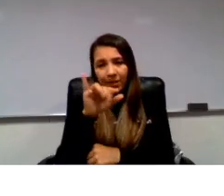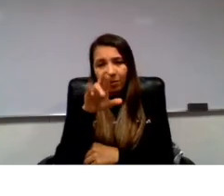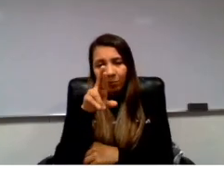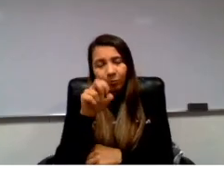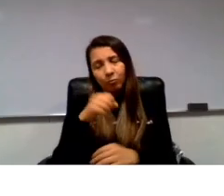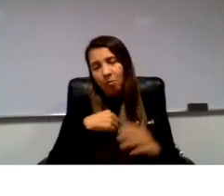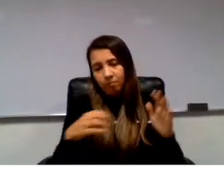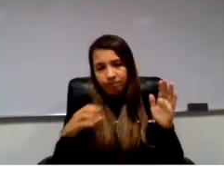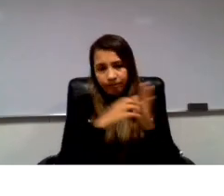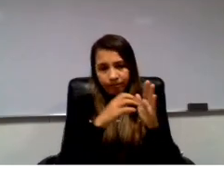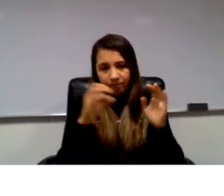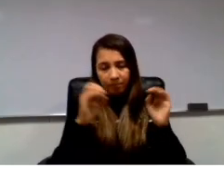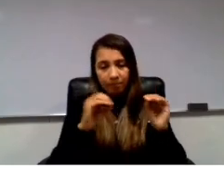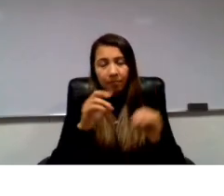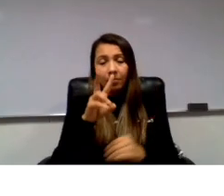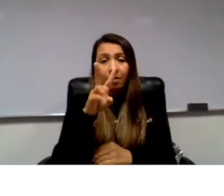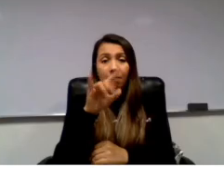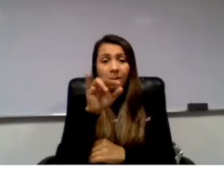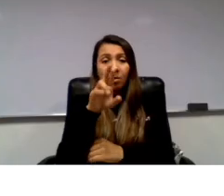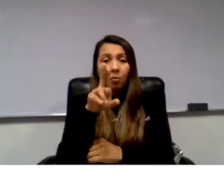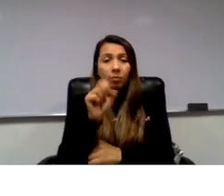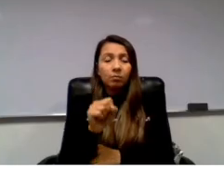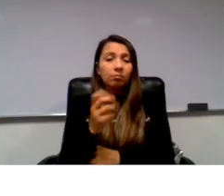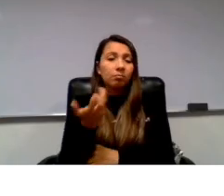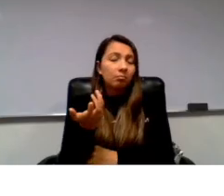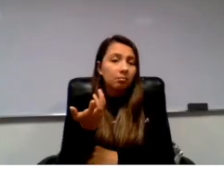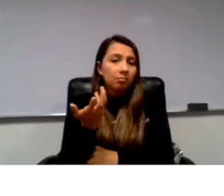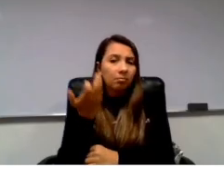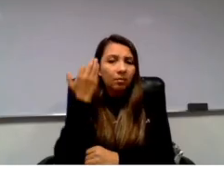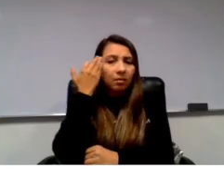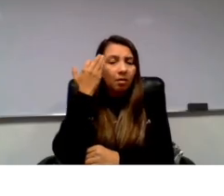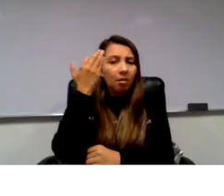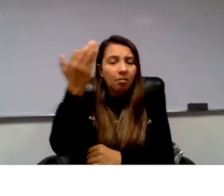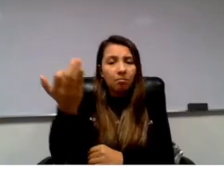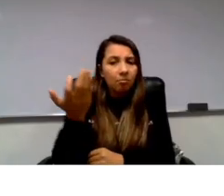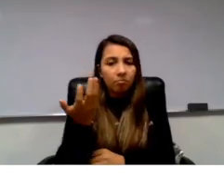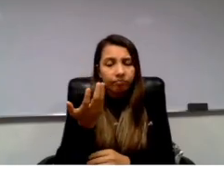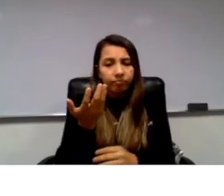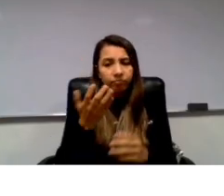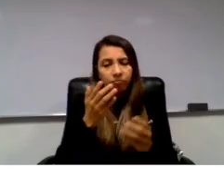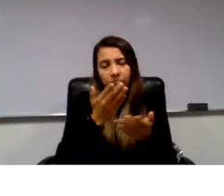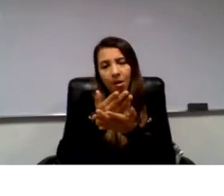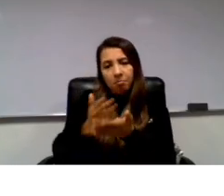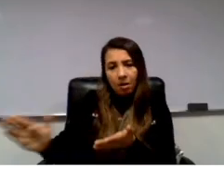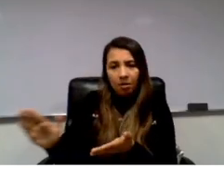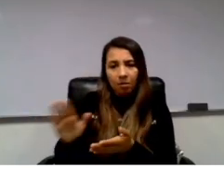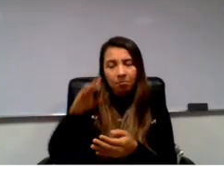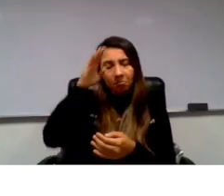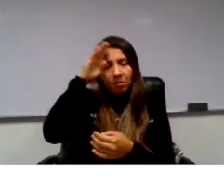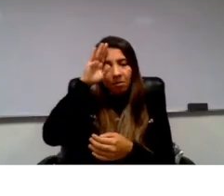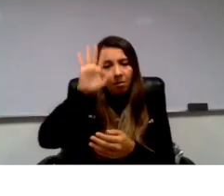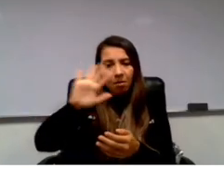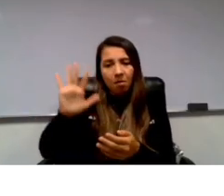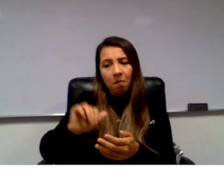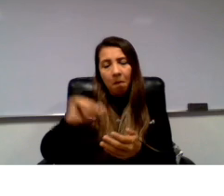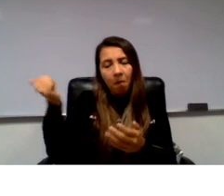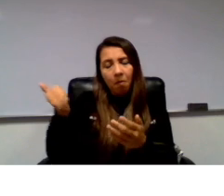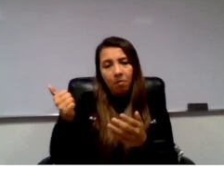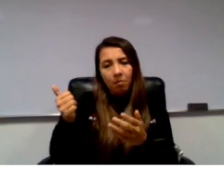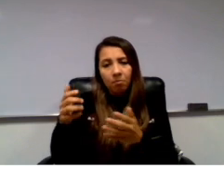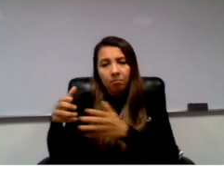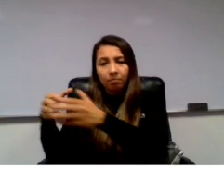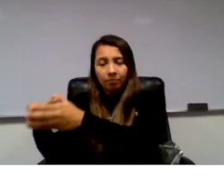plática. Los virus estuvieron como mucho tiempo fuera del campo de los